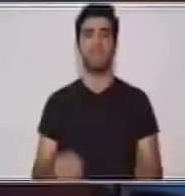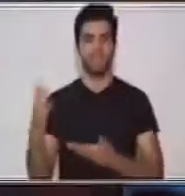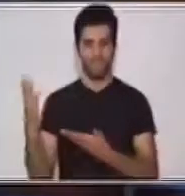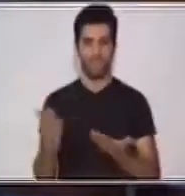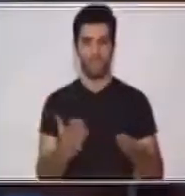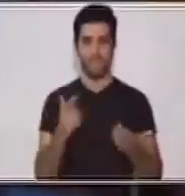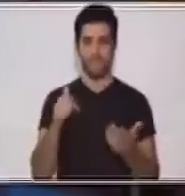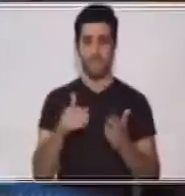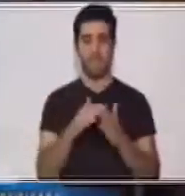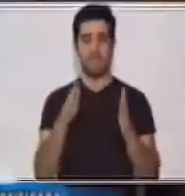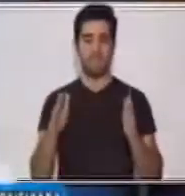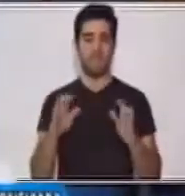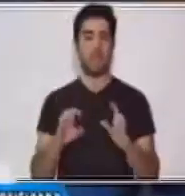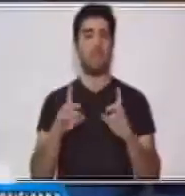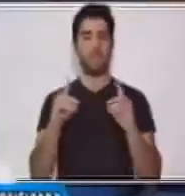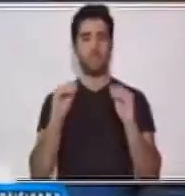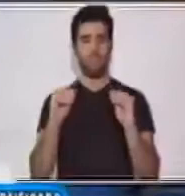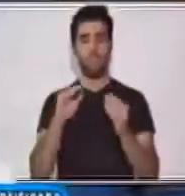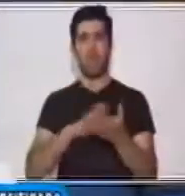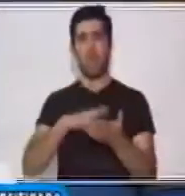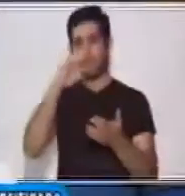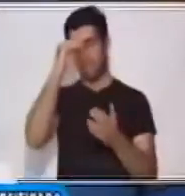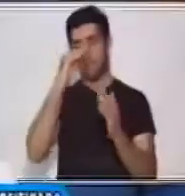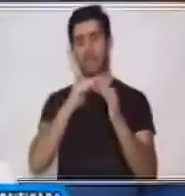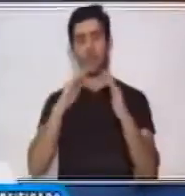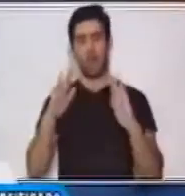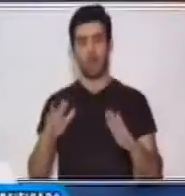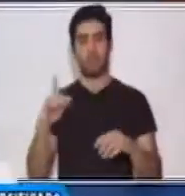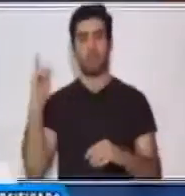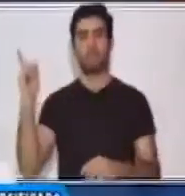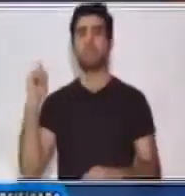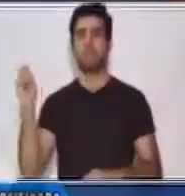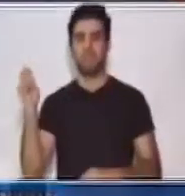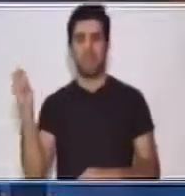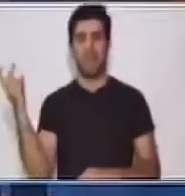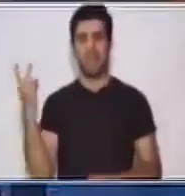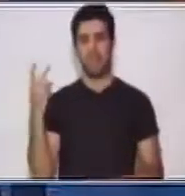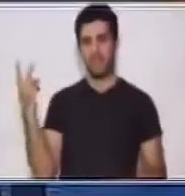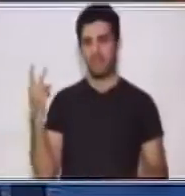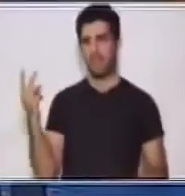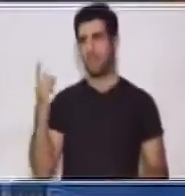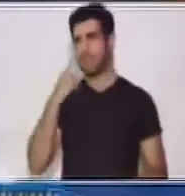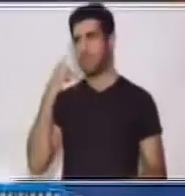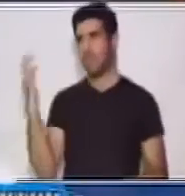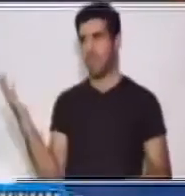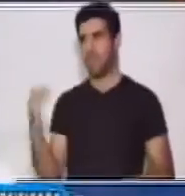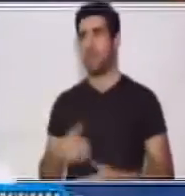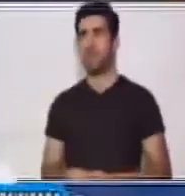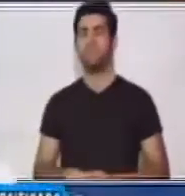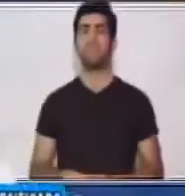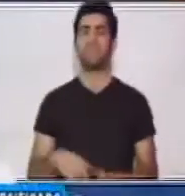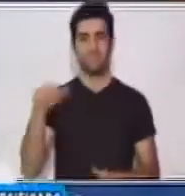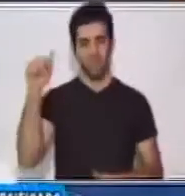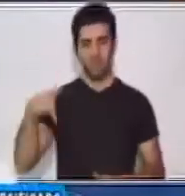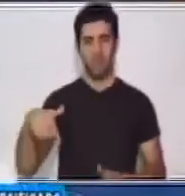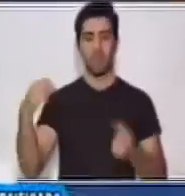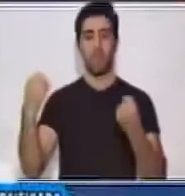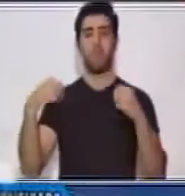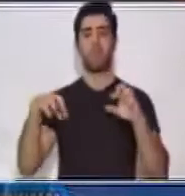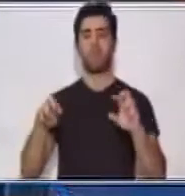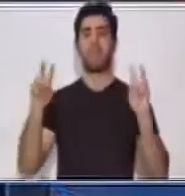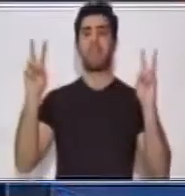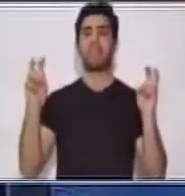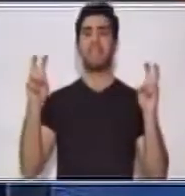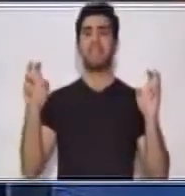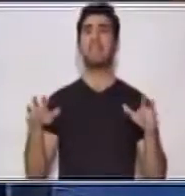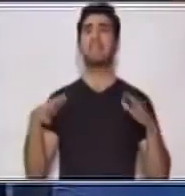Bienvenido a este espacio educativo Aprendo en Casa. Soy Berta Guerra y él es mi compañero Pedro Comelli. Y en esta oportunidad vamos a